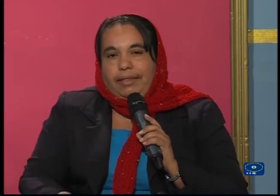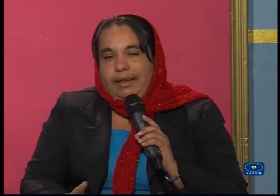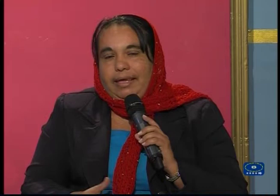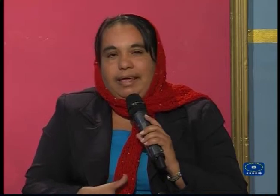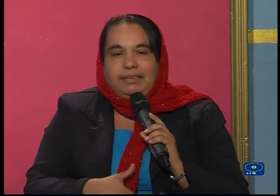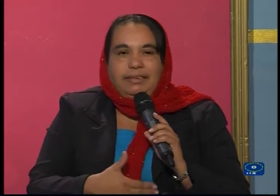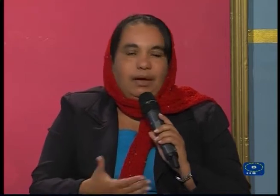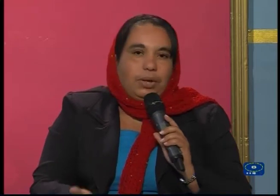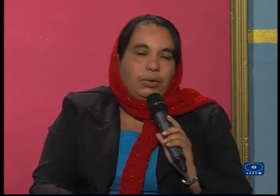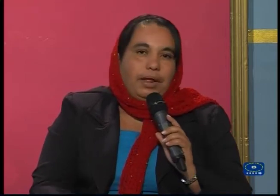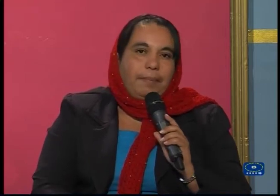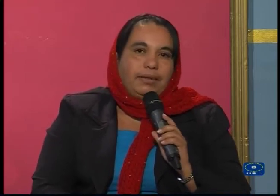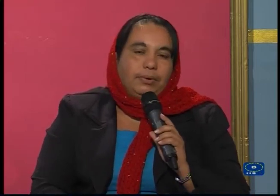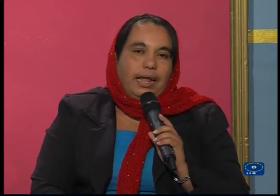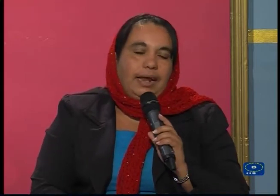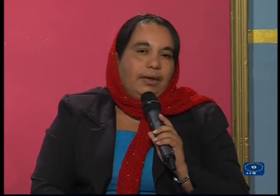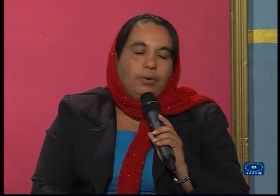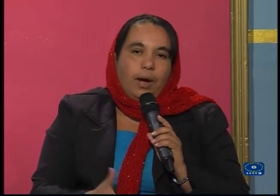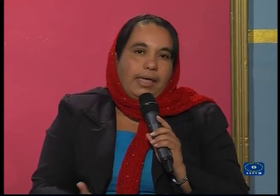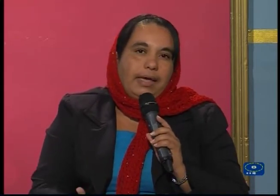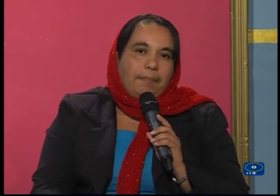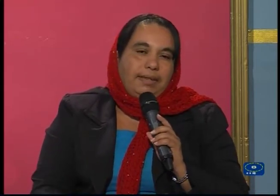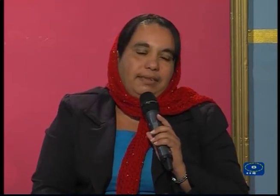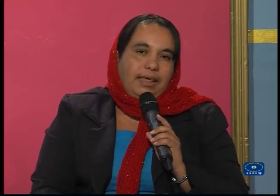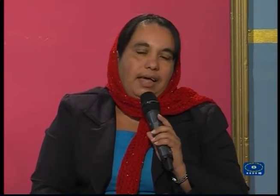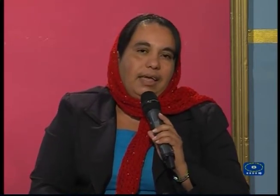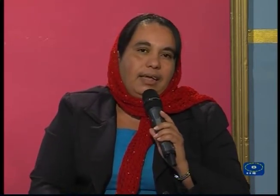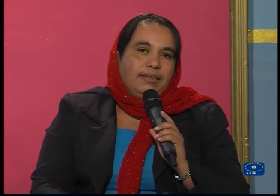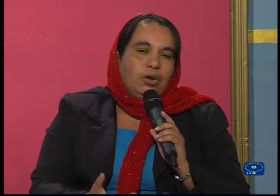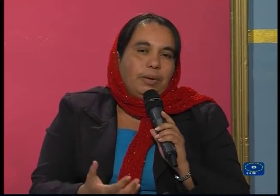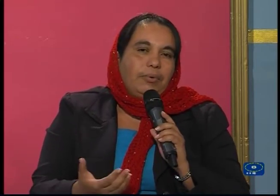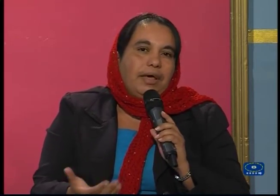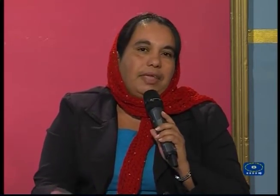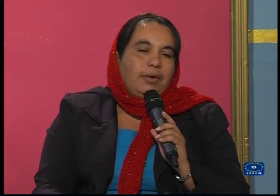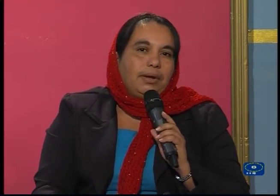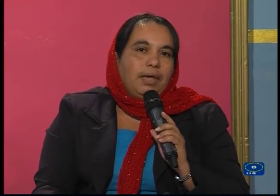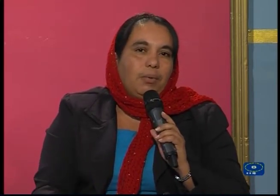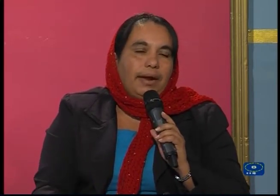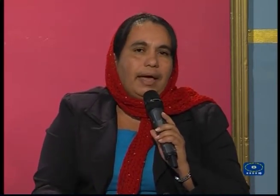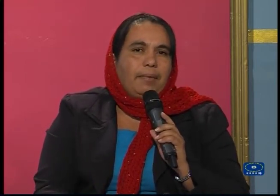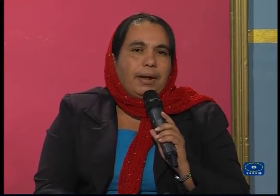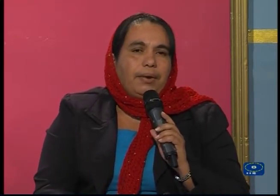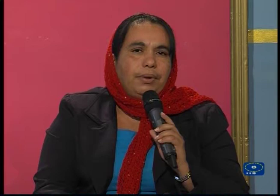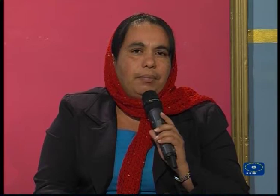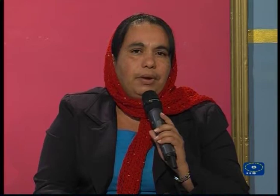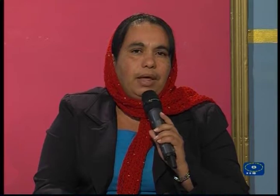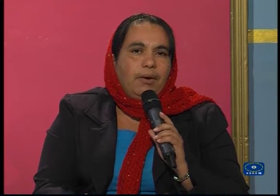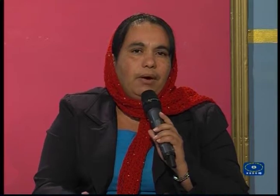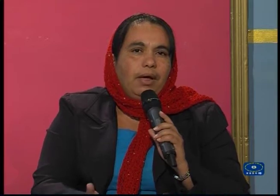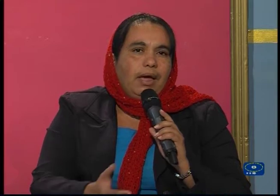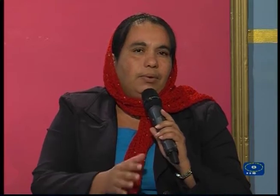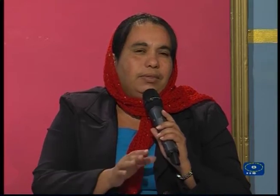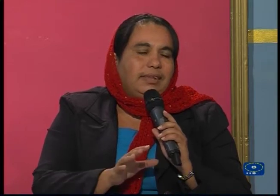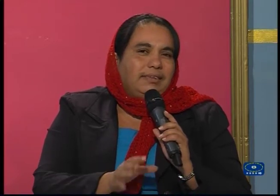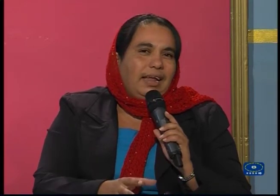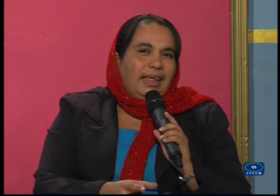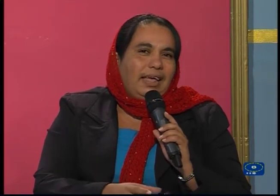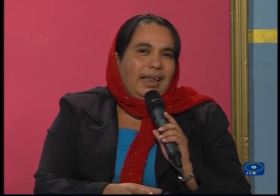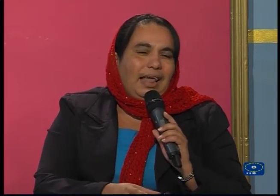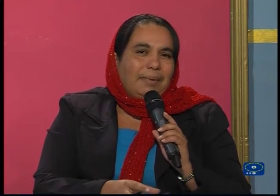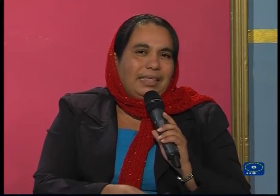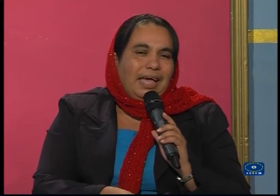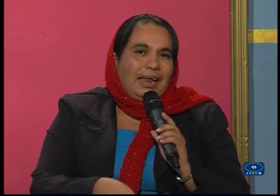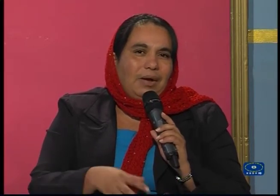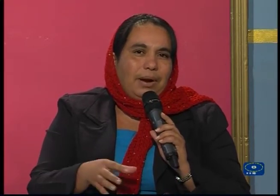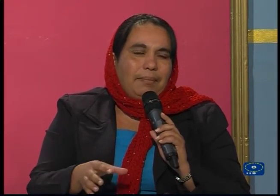trabajo, diligencias, cuestiones personales, no hay capacidad. Eso lo vemos a diario aquí en Guanare. Para no ir muy lejos, usted